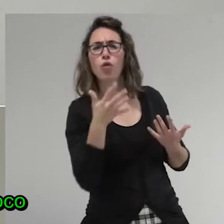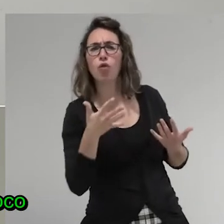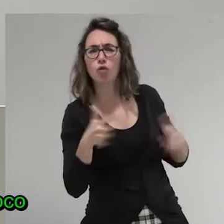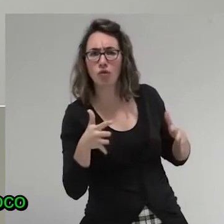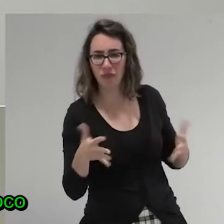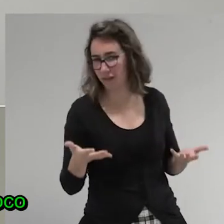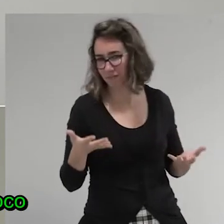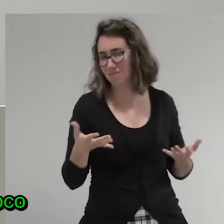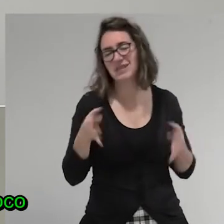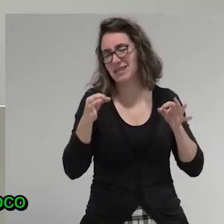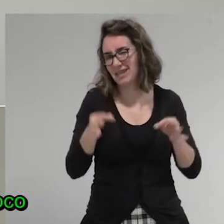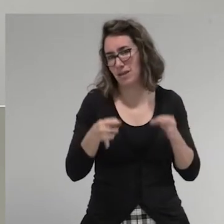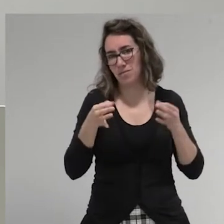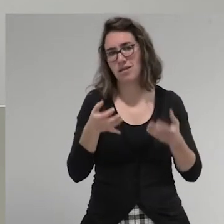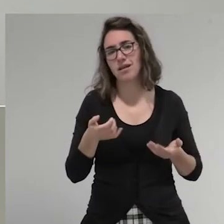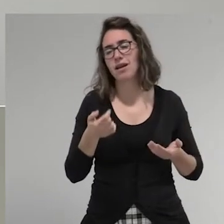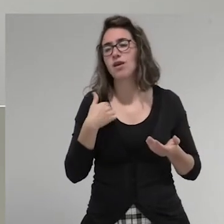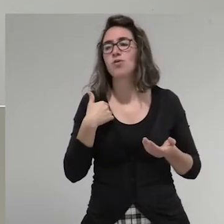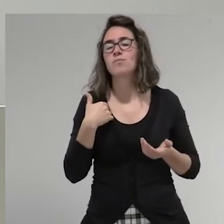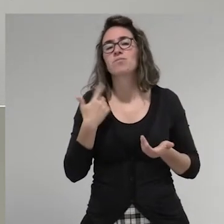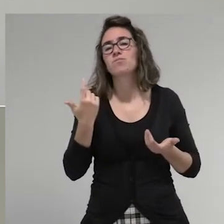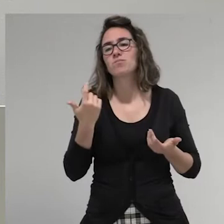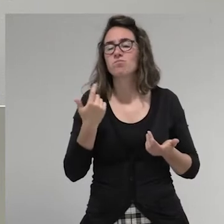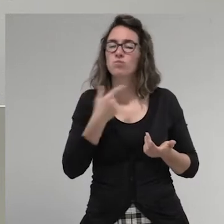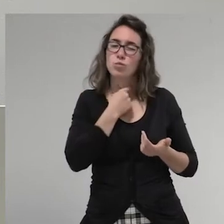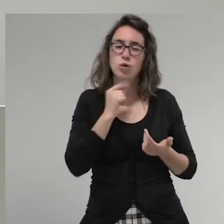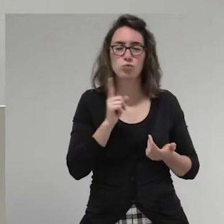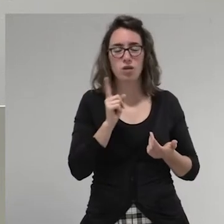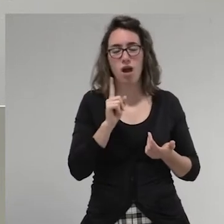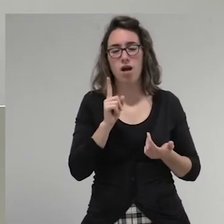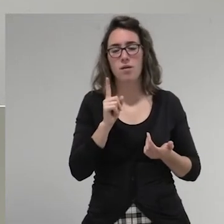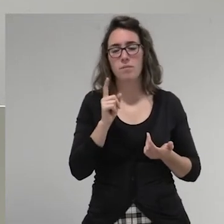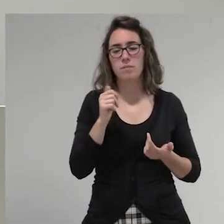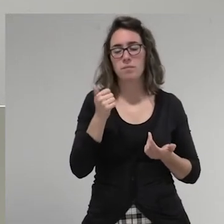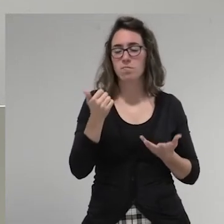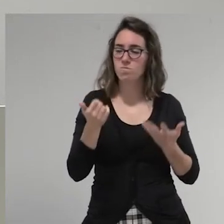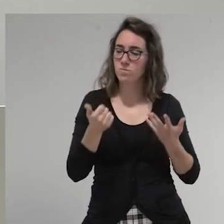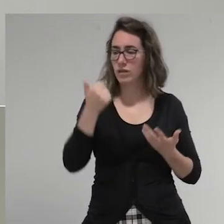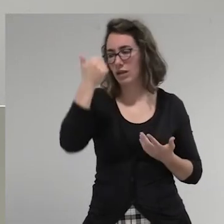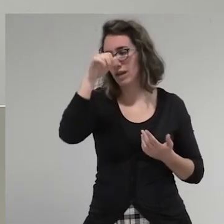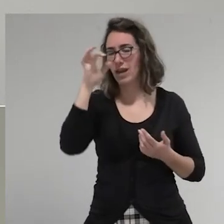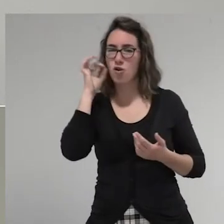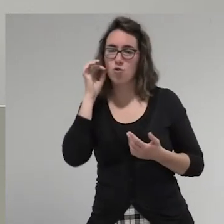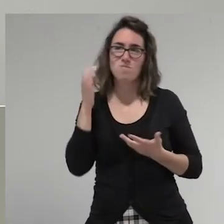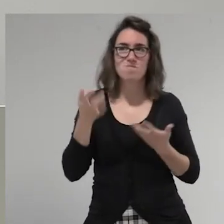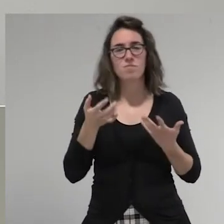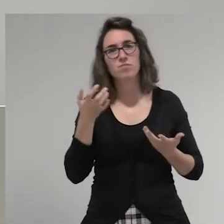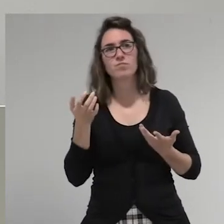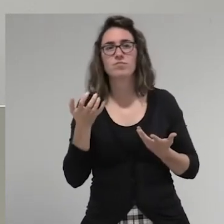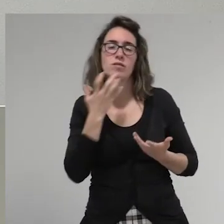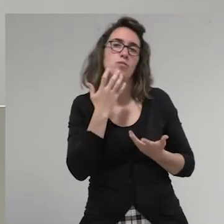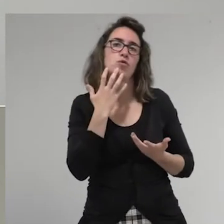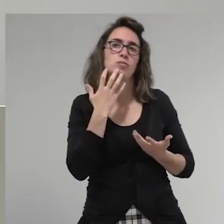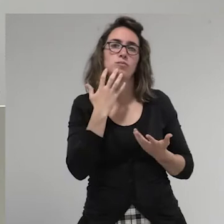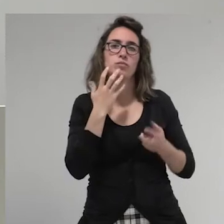Entonces tampoco, como que no me gusta tampoco alimentar esta idea de no, yo no hablo de género. O sea, en relación a